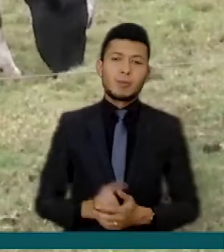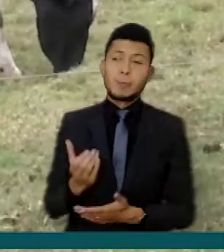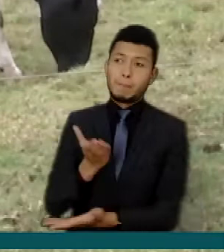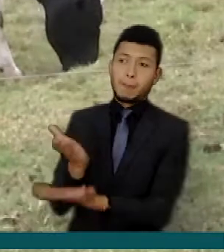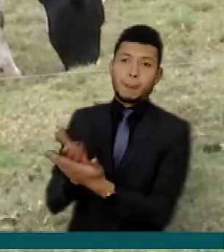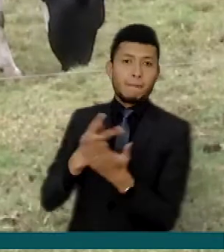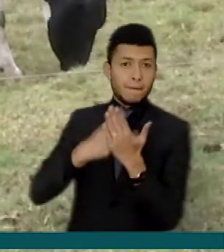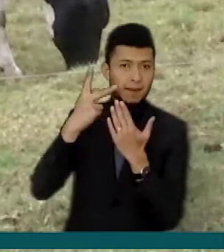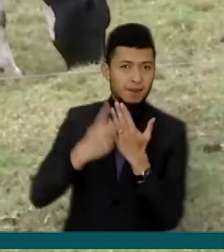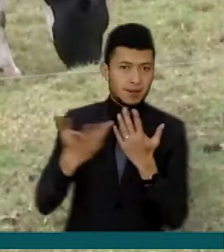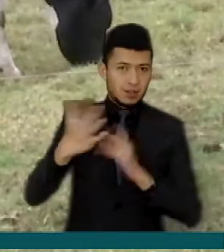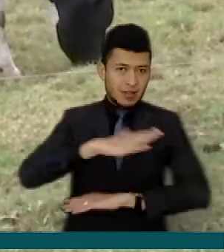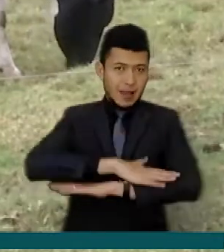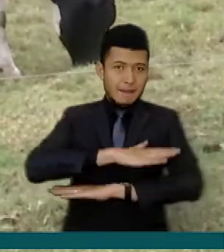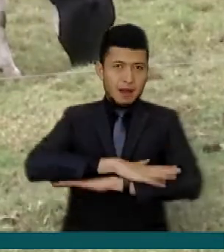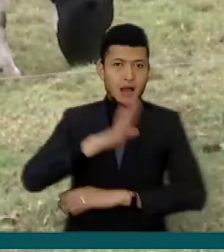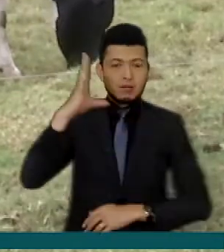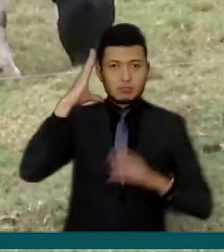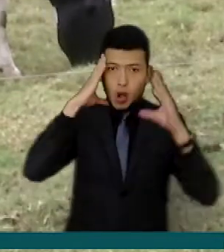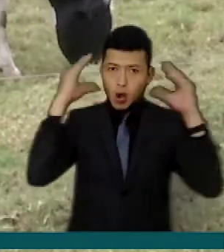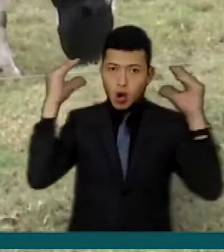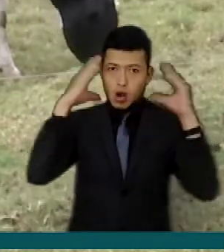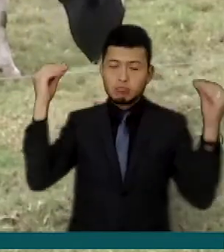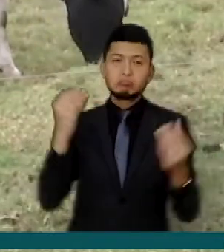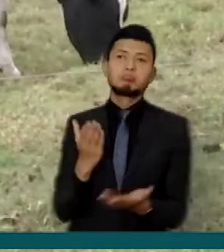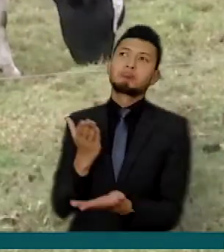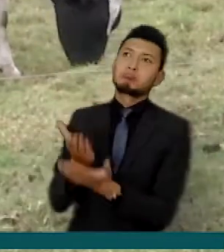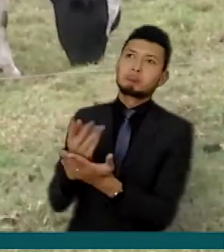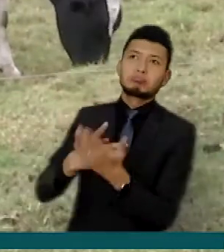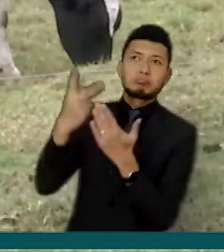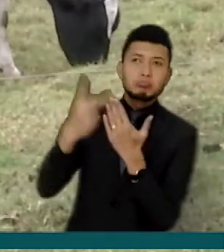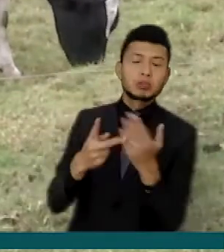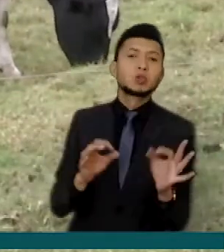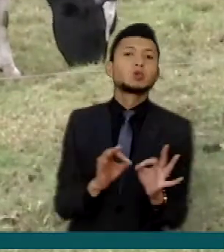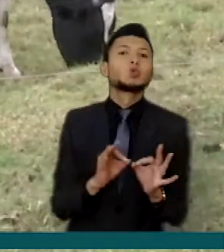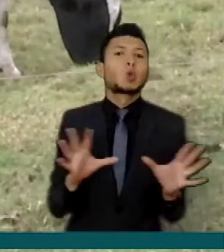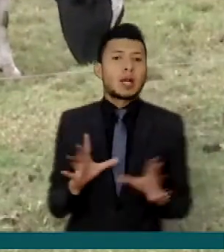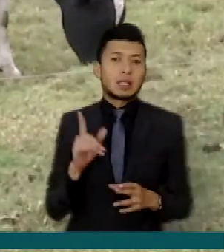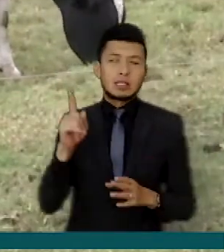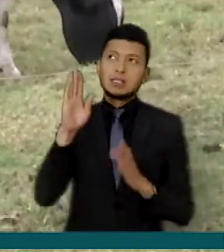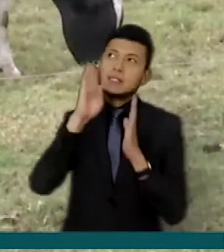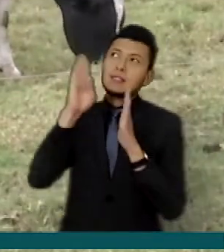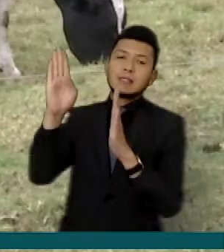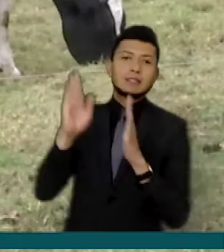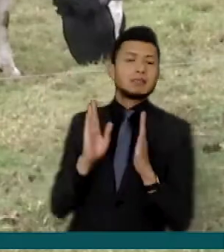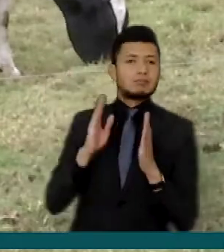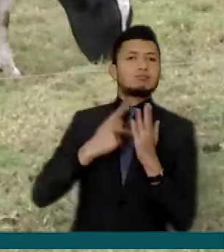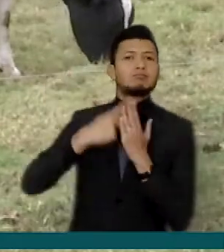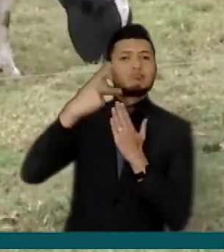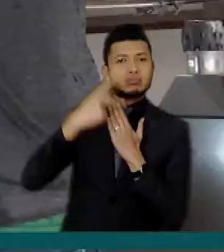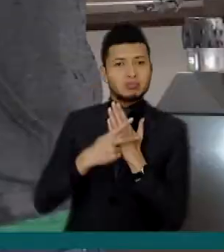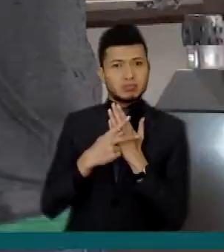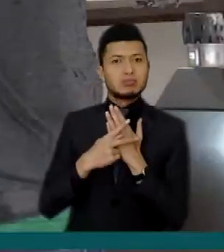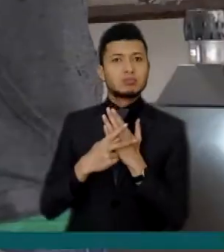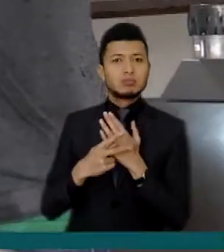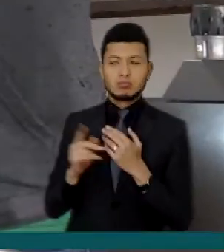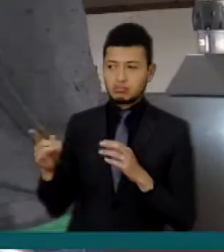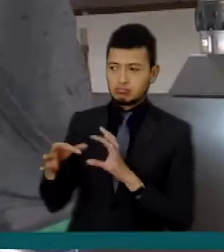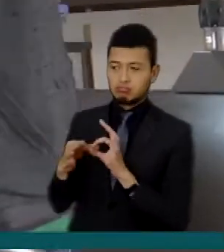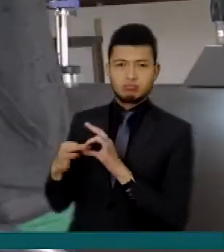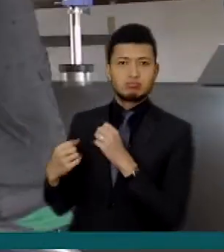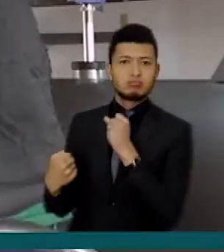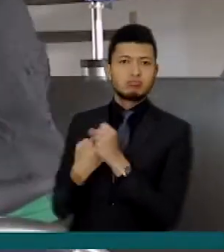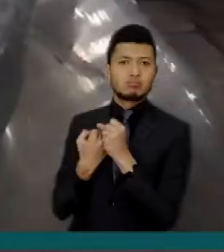proyecto a la embajada de Holanda. Muy afortunadamente nos atendieron el proyecto a través